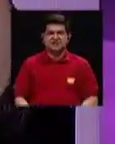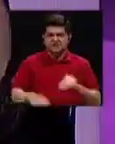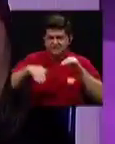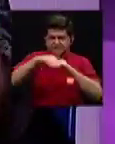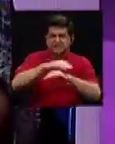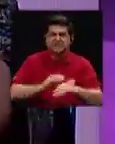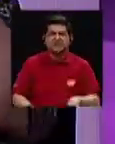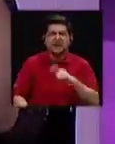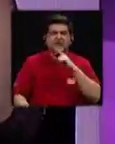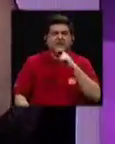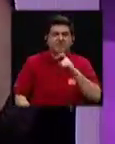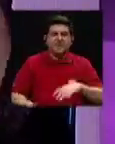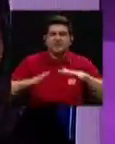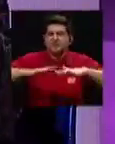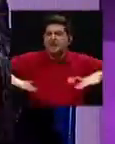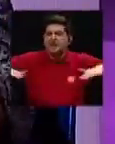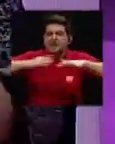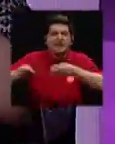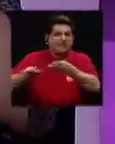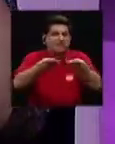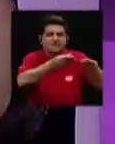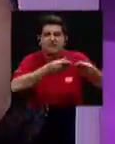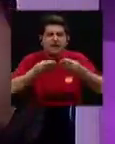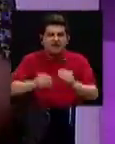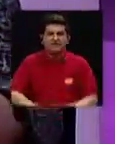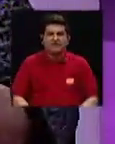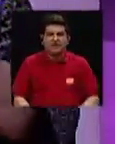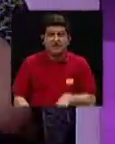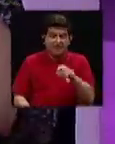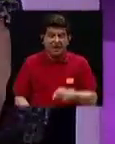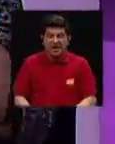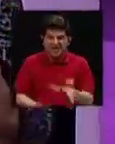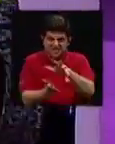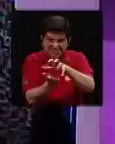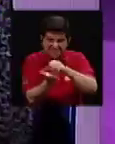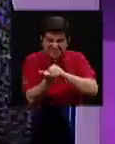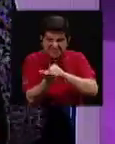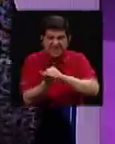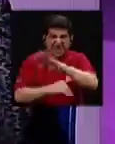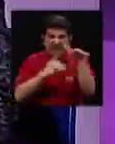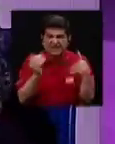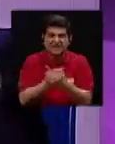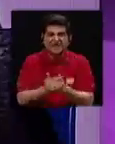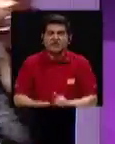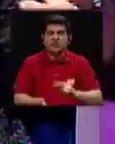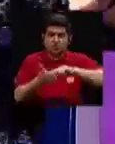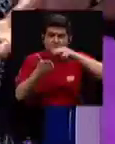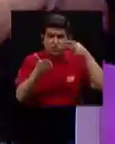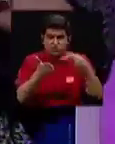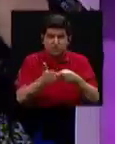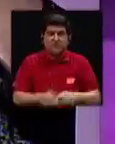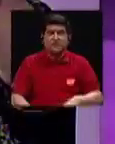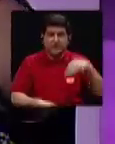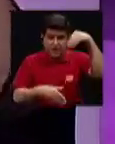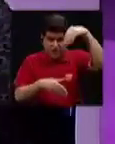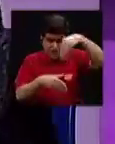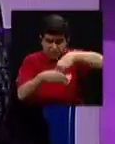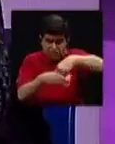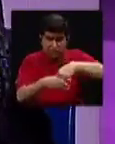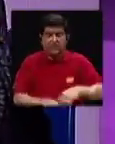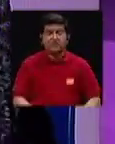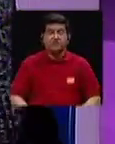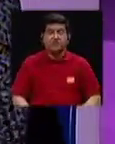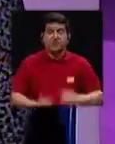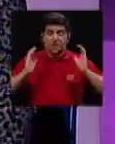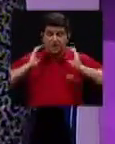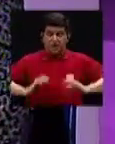riquezas de las minas de los campos de las tierras el rap es de todo eso o sea que se significa